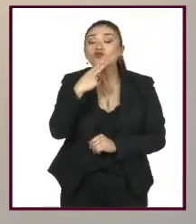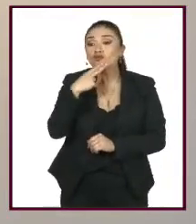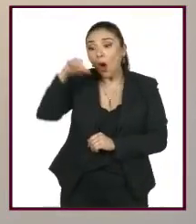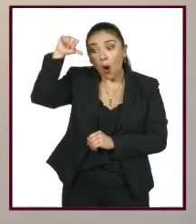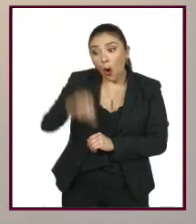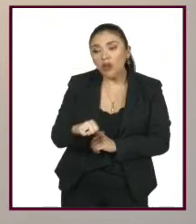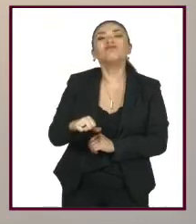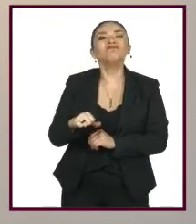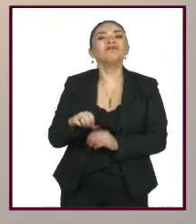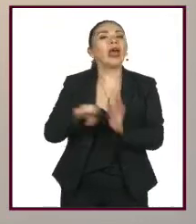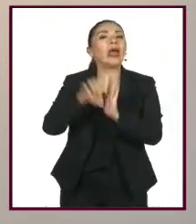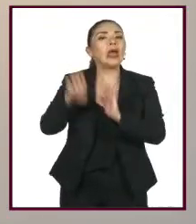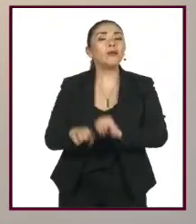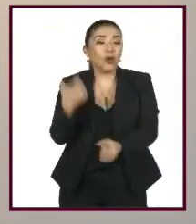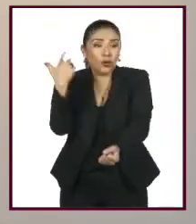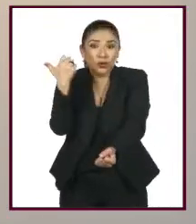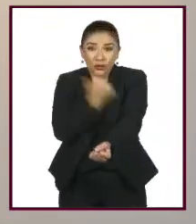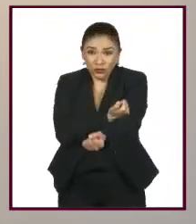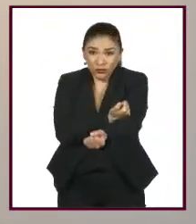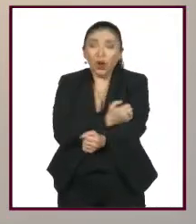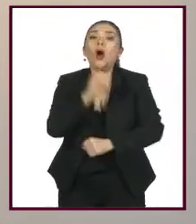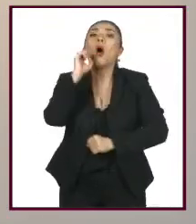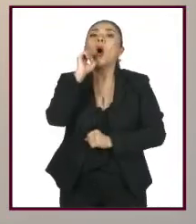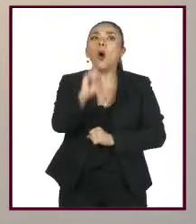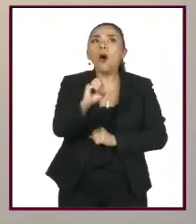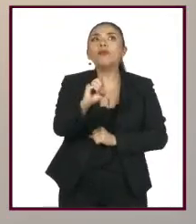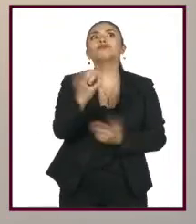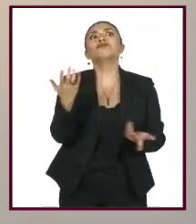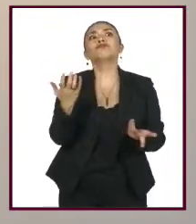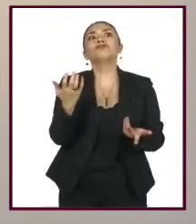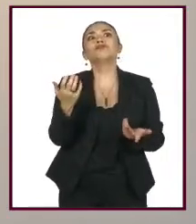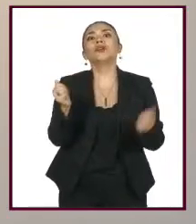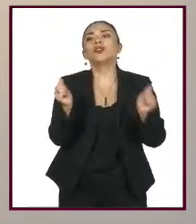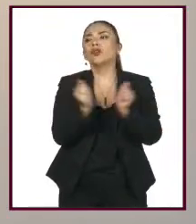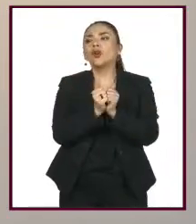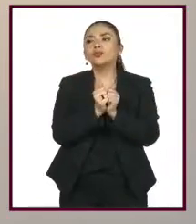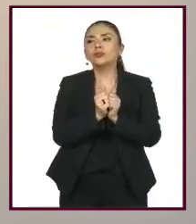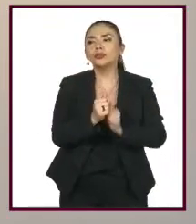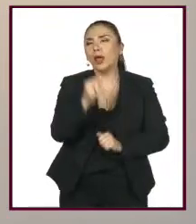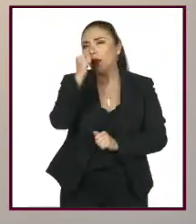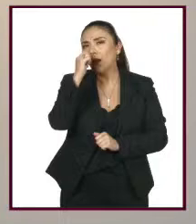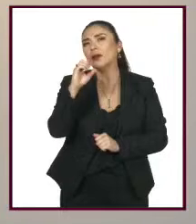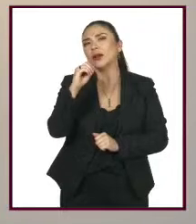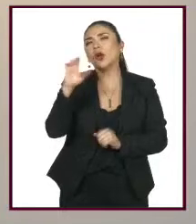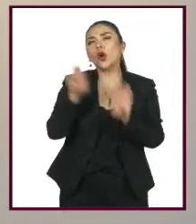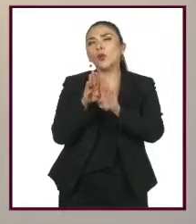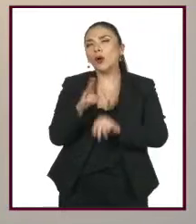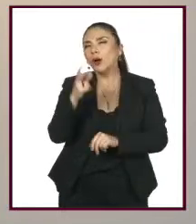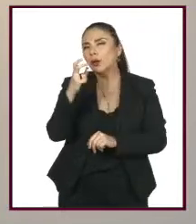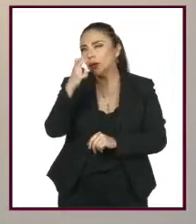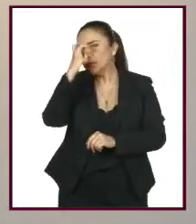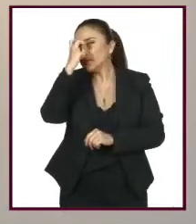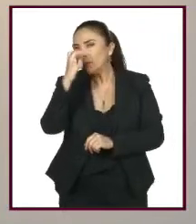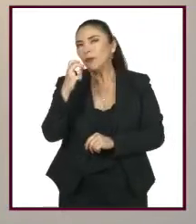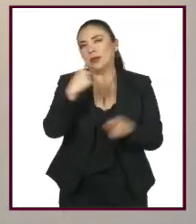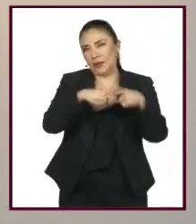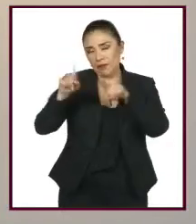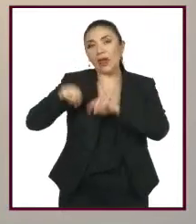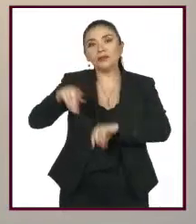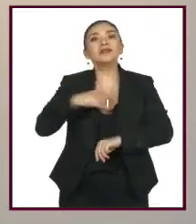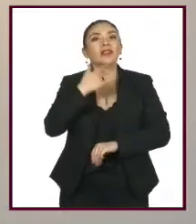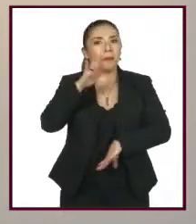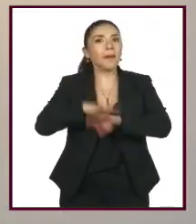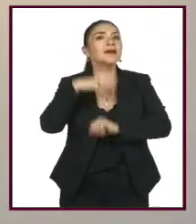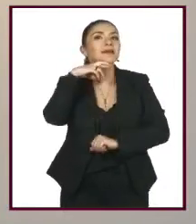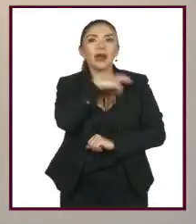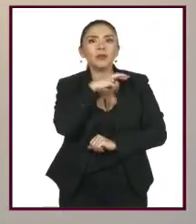si es de forma inyectada o esnifada o inhalada, es más rápido. Su efecto en